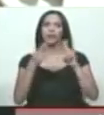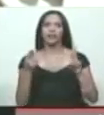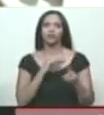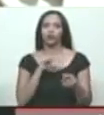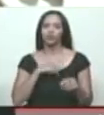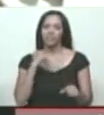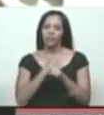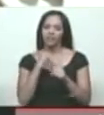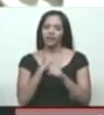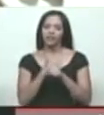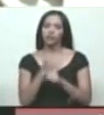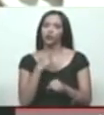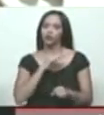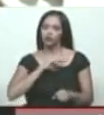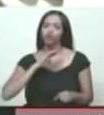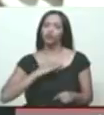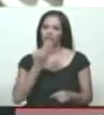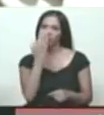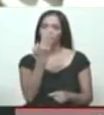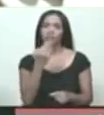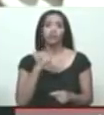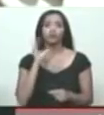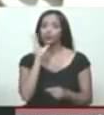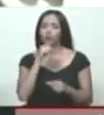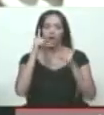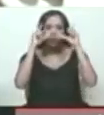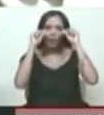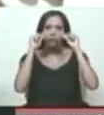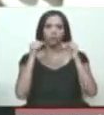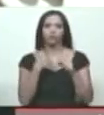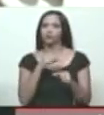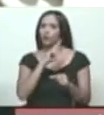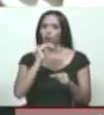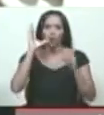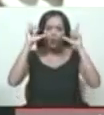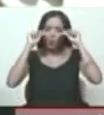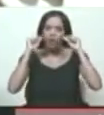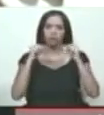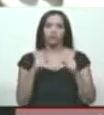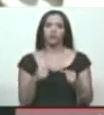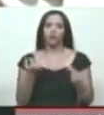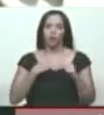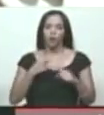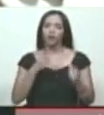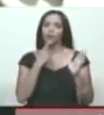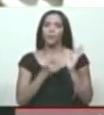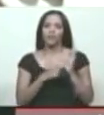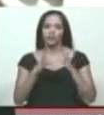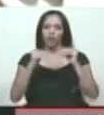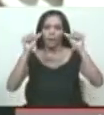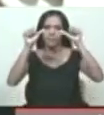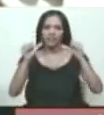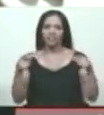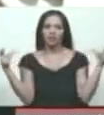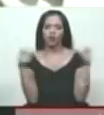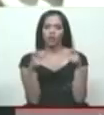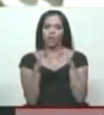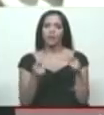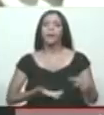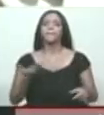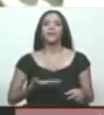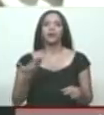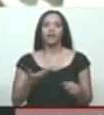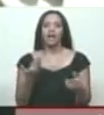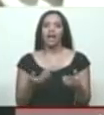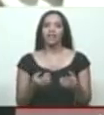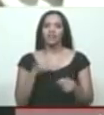aquí trabajando, yo estoy al frente. Yo no duermo, estoy aquí. Hoy cumplí todas mis agendas, reuniones muy importantes a